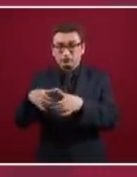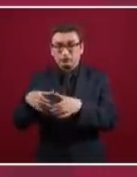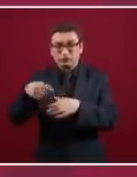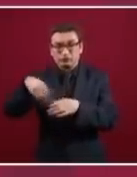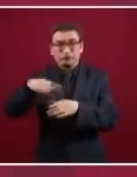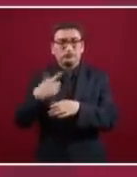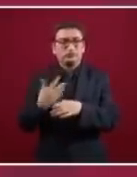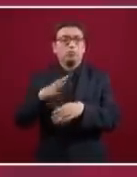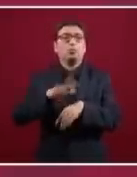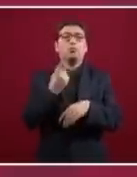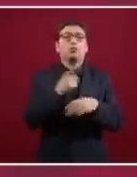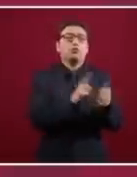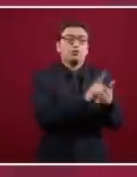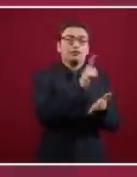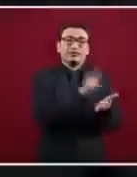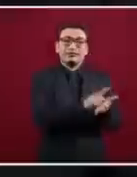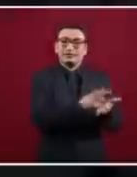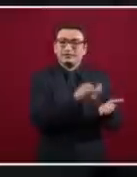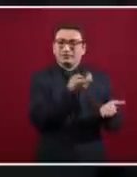porque legalmente